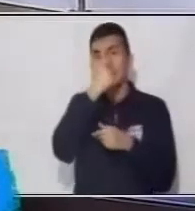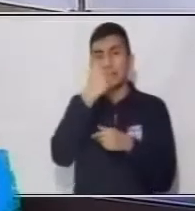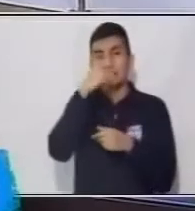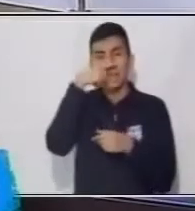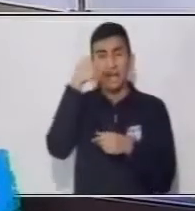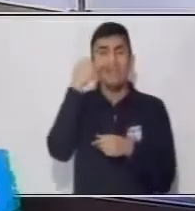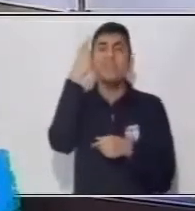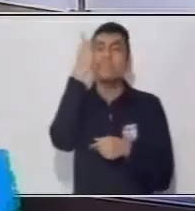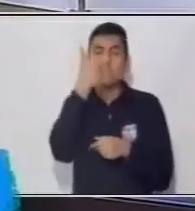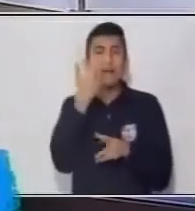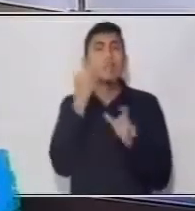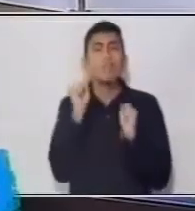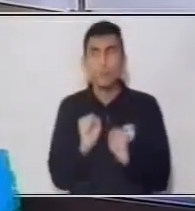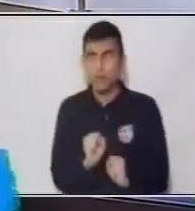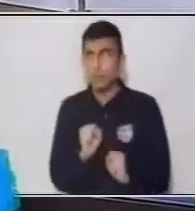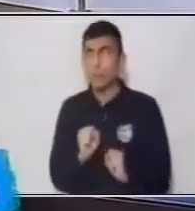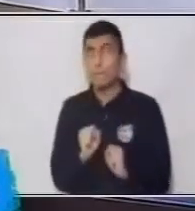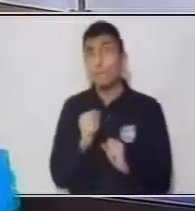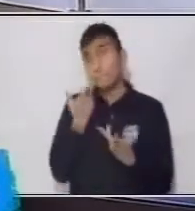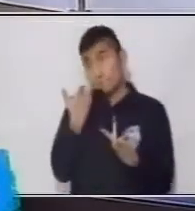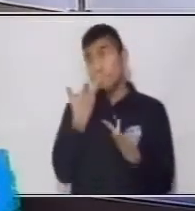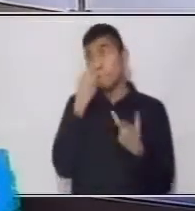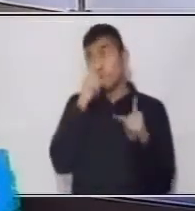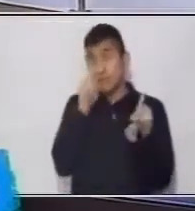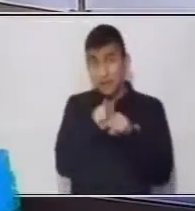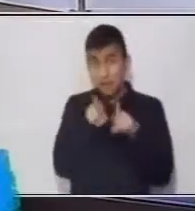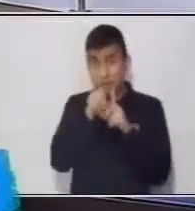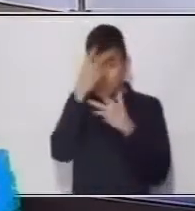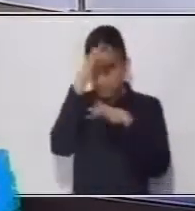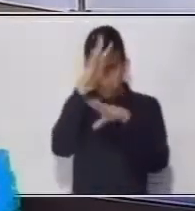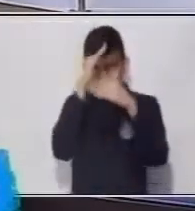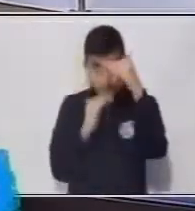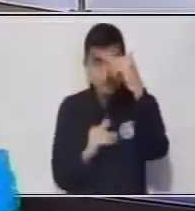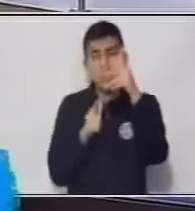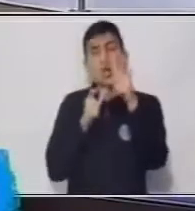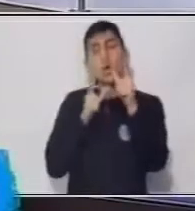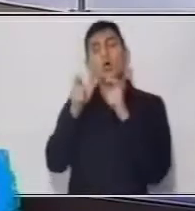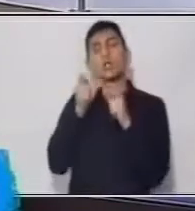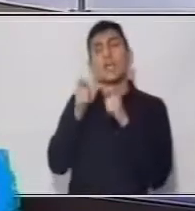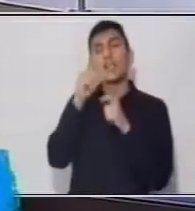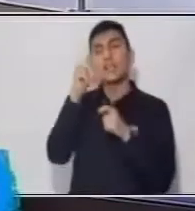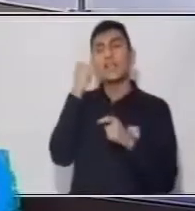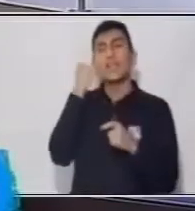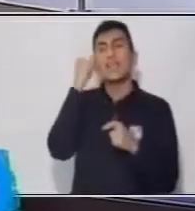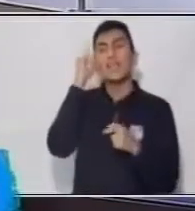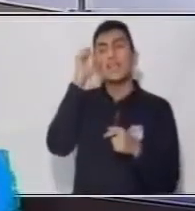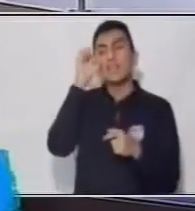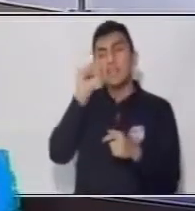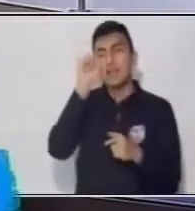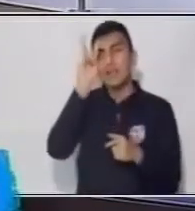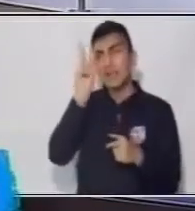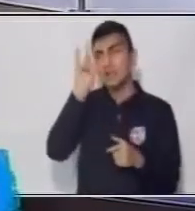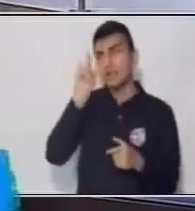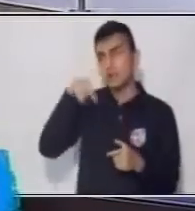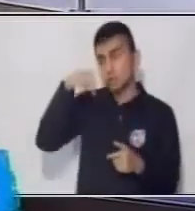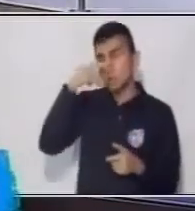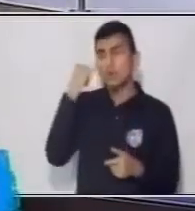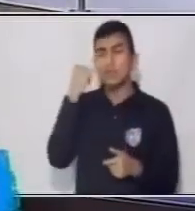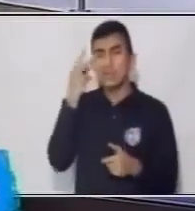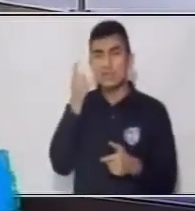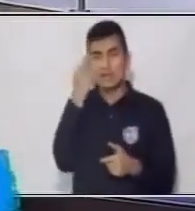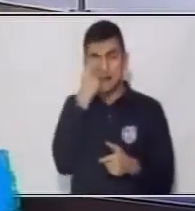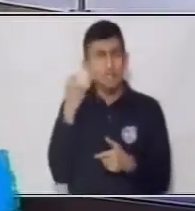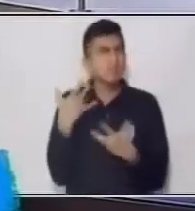o una exclusión. Y están también las coordinadas disyuntivas, y estas pues presentan